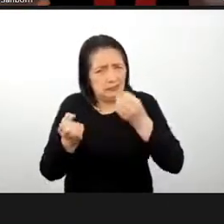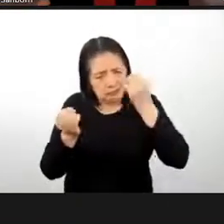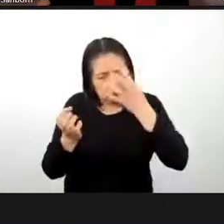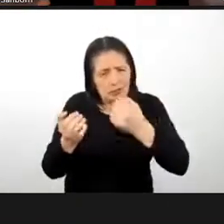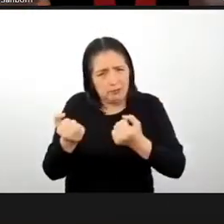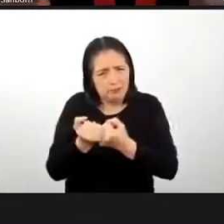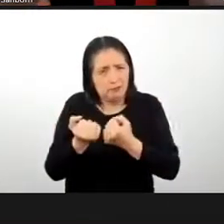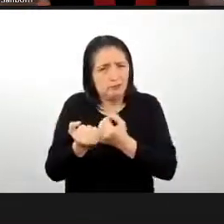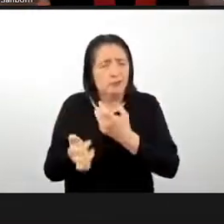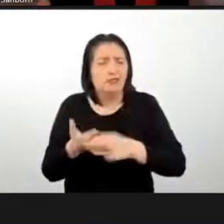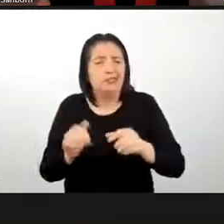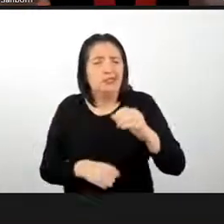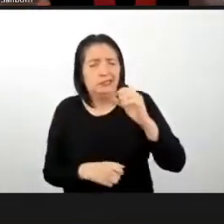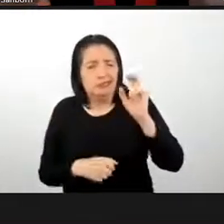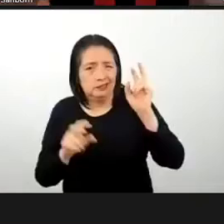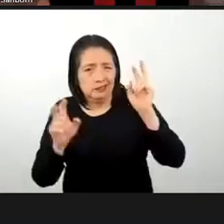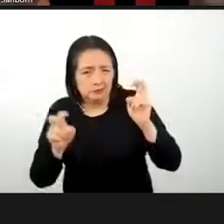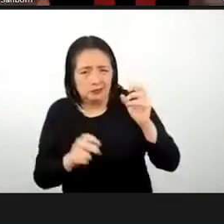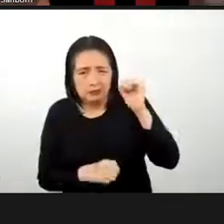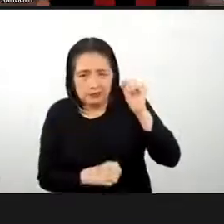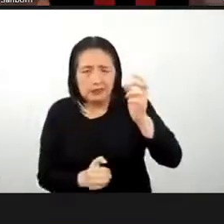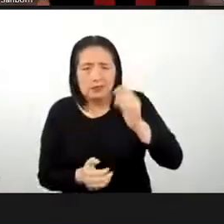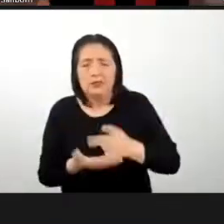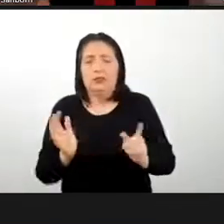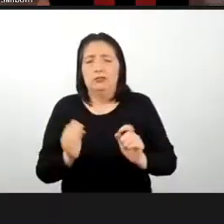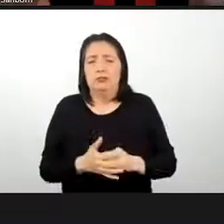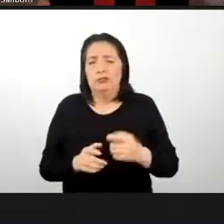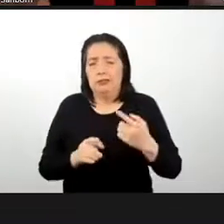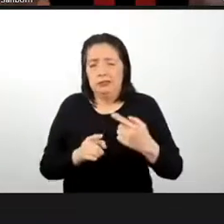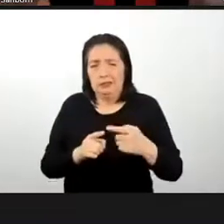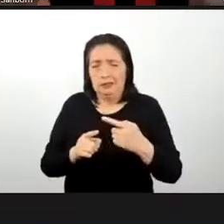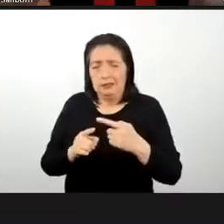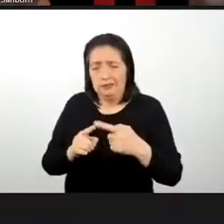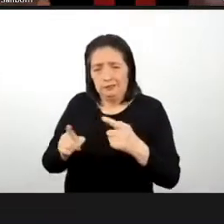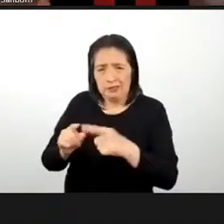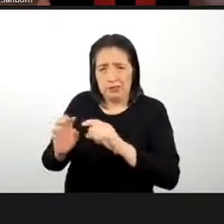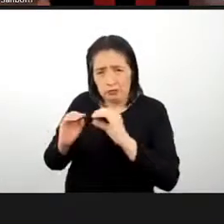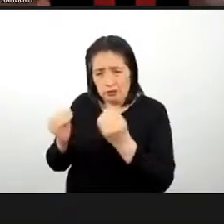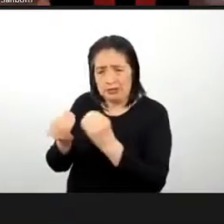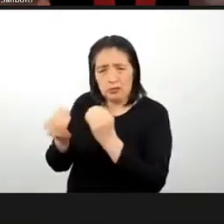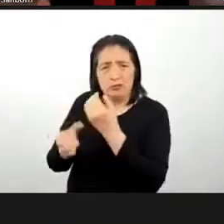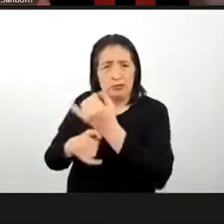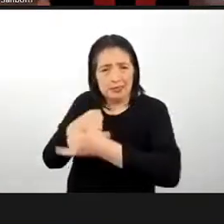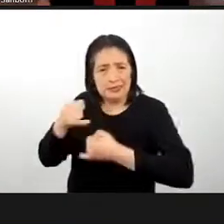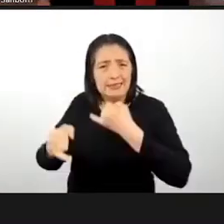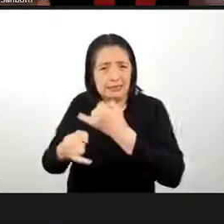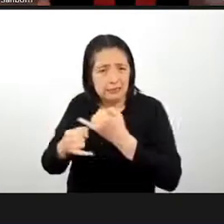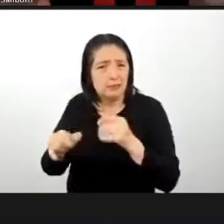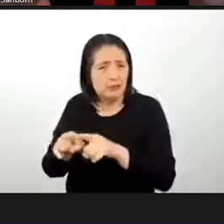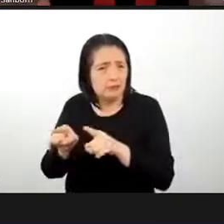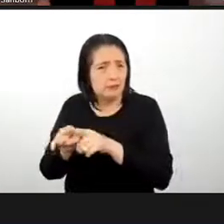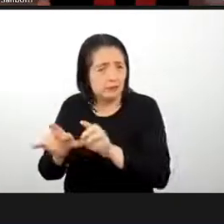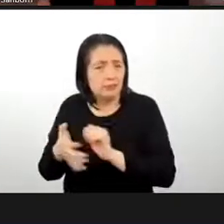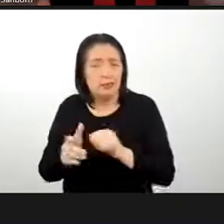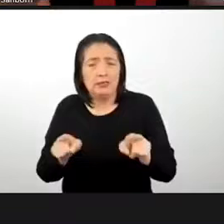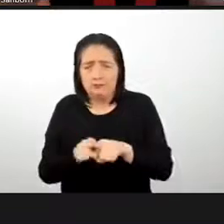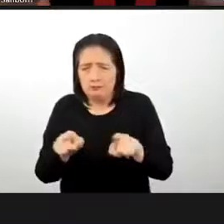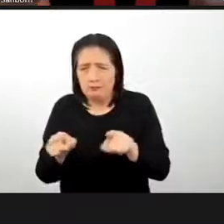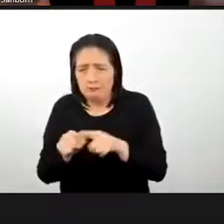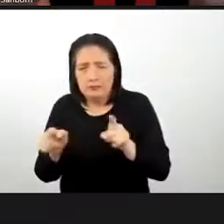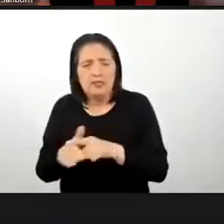del papel del derecho internacional y de las instituciones internacionales y del control, ¿no?